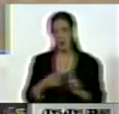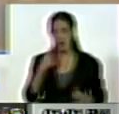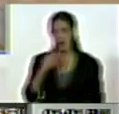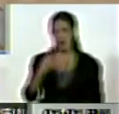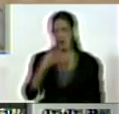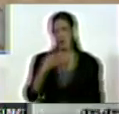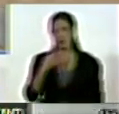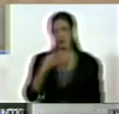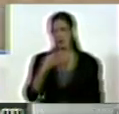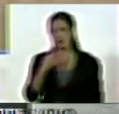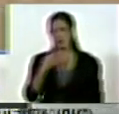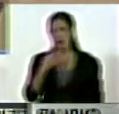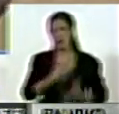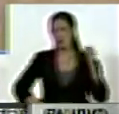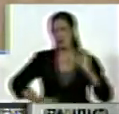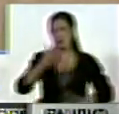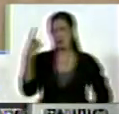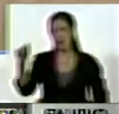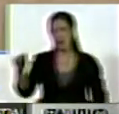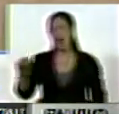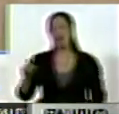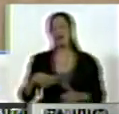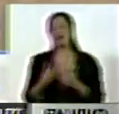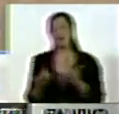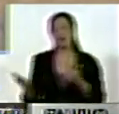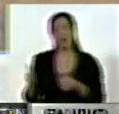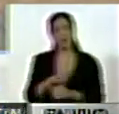sale huyendo, y conseguimos